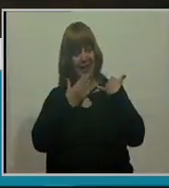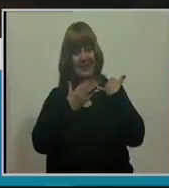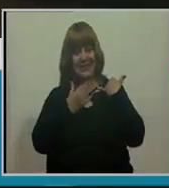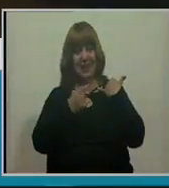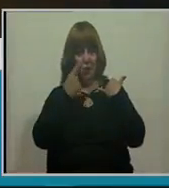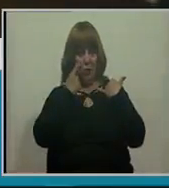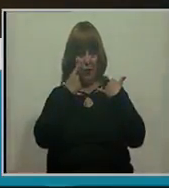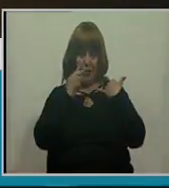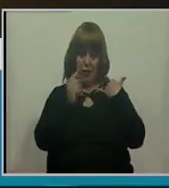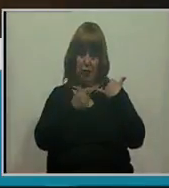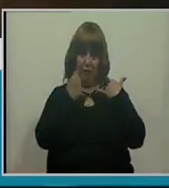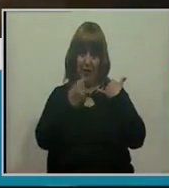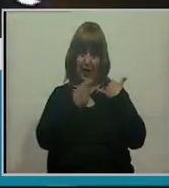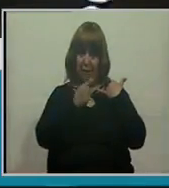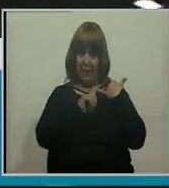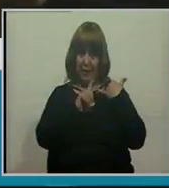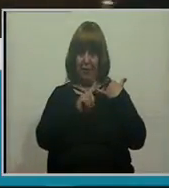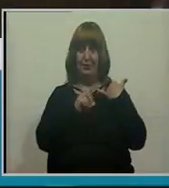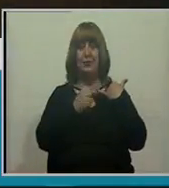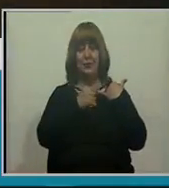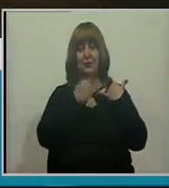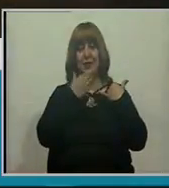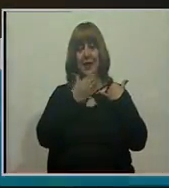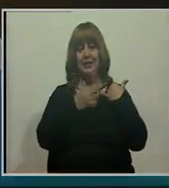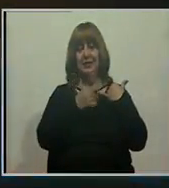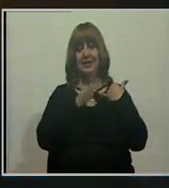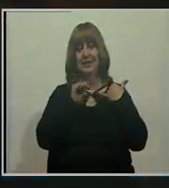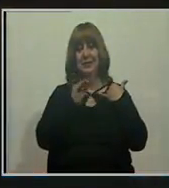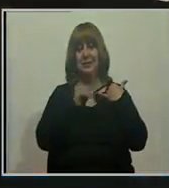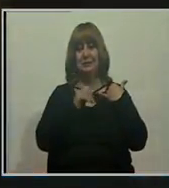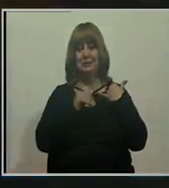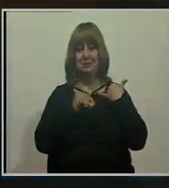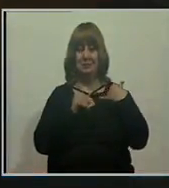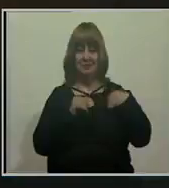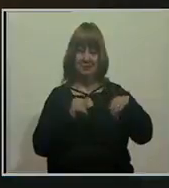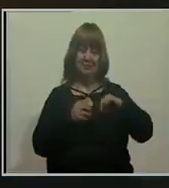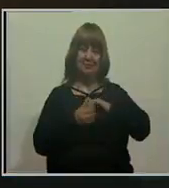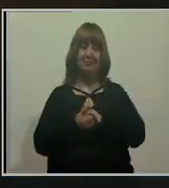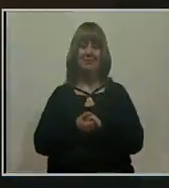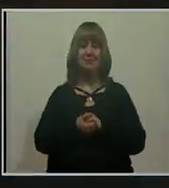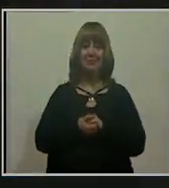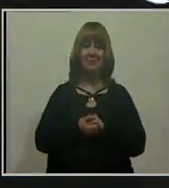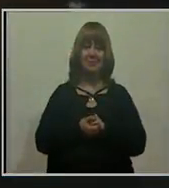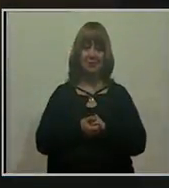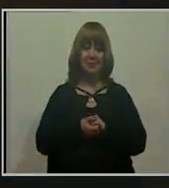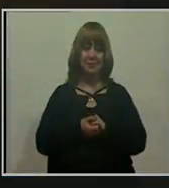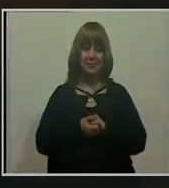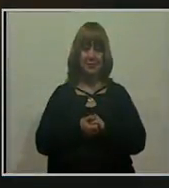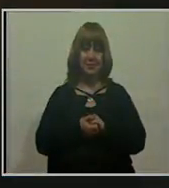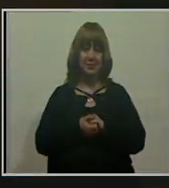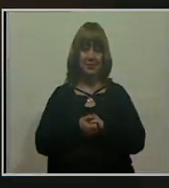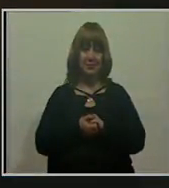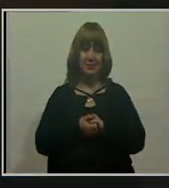Abrazo grande, después le cuento cómo fue con la receta. Bueno, claro. Dale. Intentar ver a la mesa a la noche, empezá ahí, por las